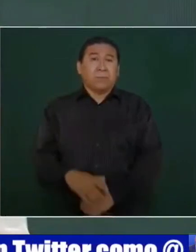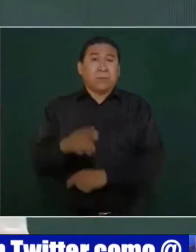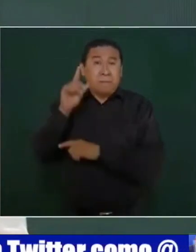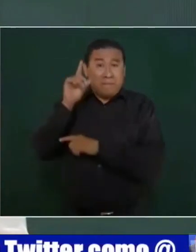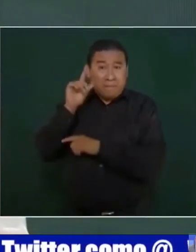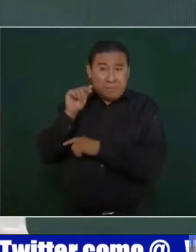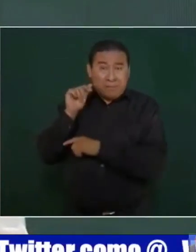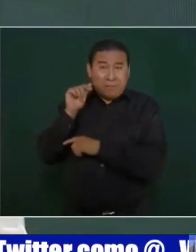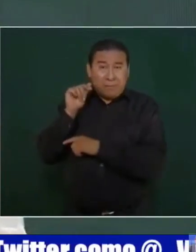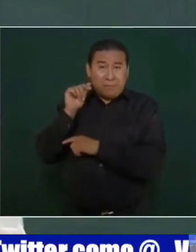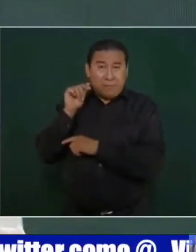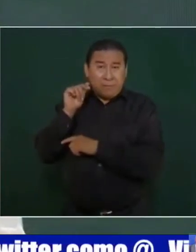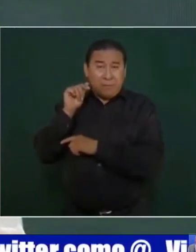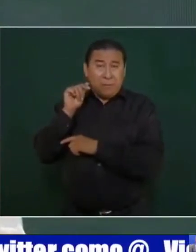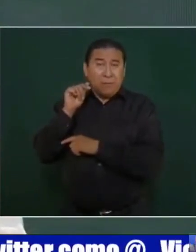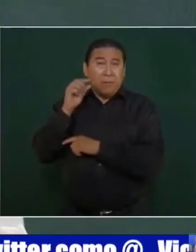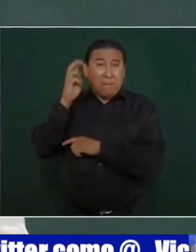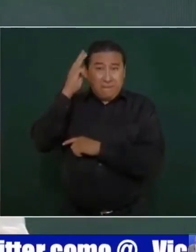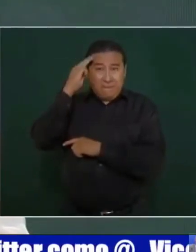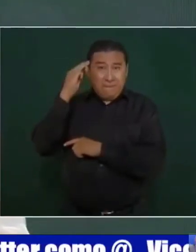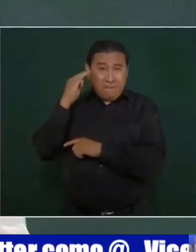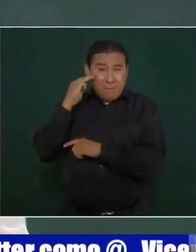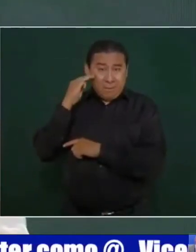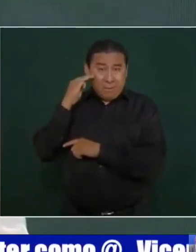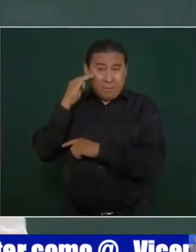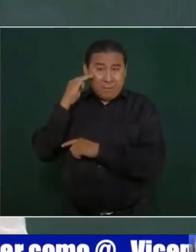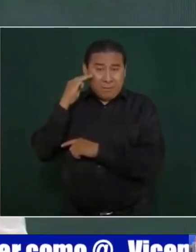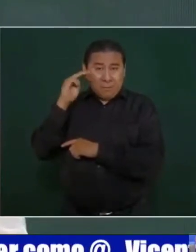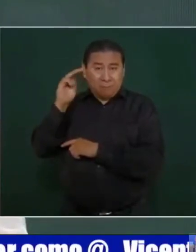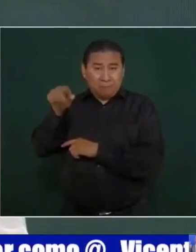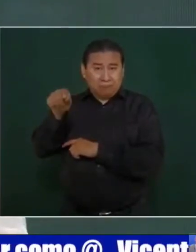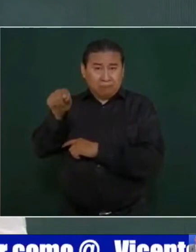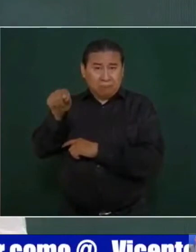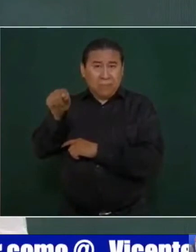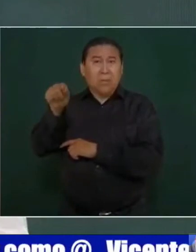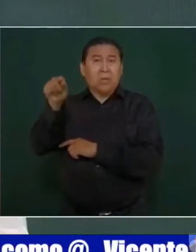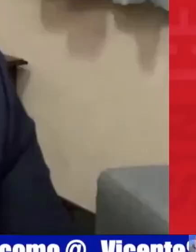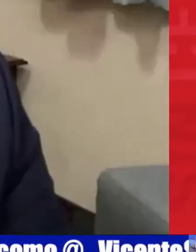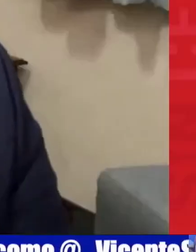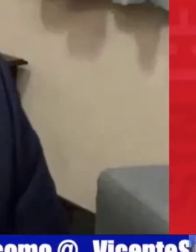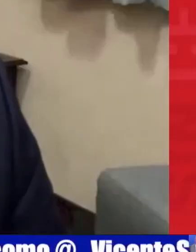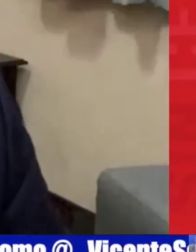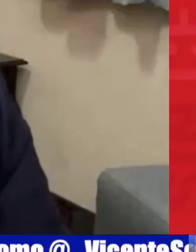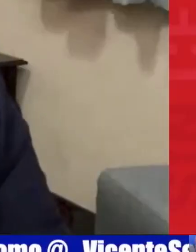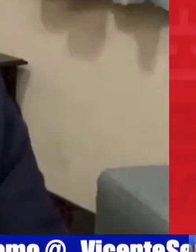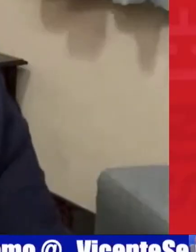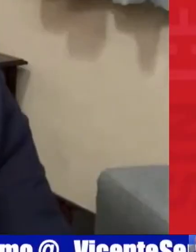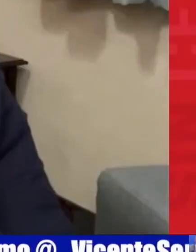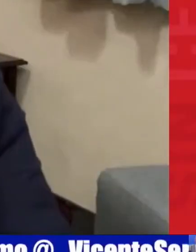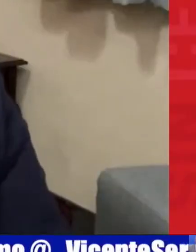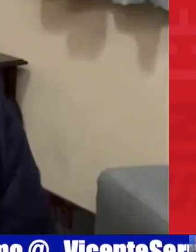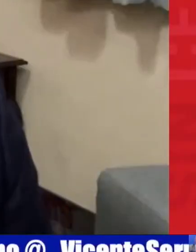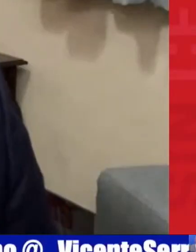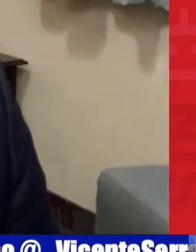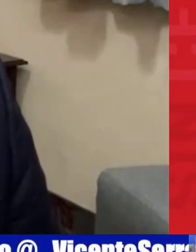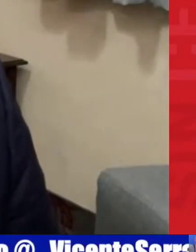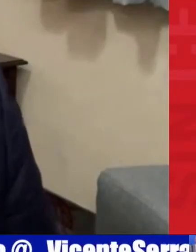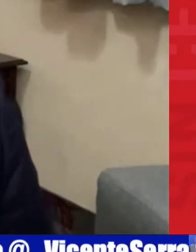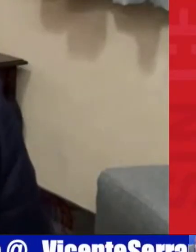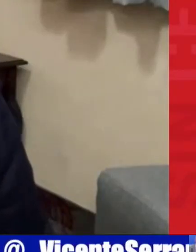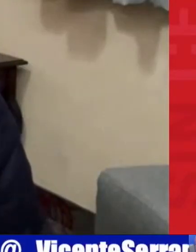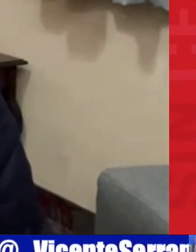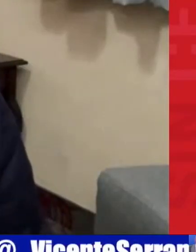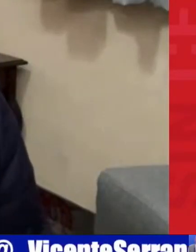reforma electoral a las plazas públicas, y eso es precisamente lo que le duele y mucho a la oposición. Vemos